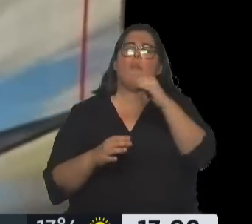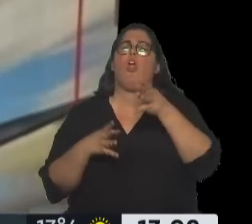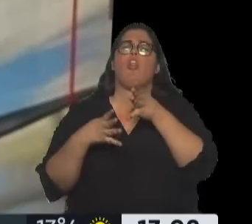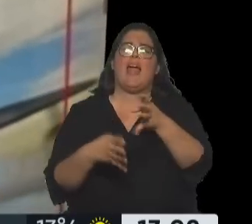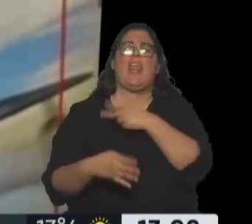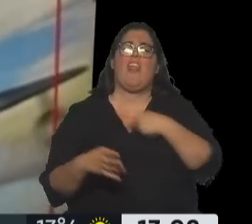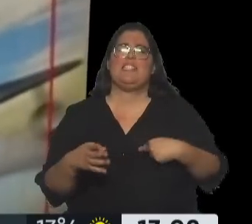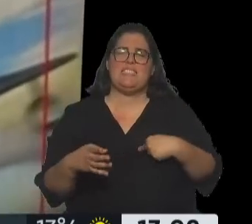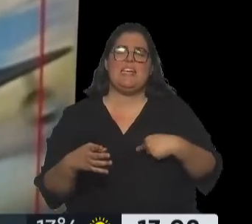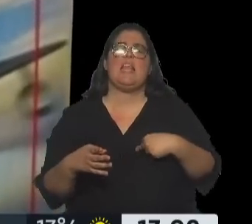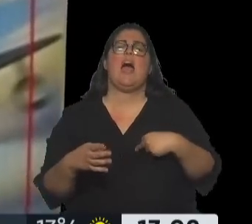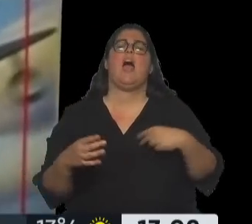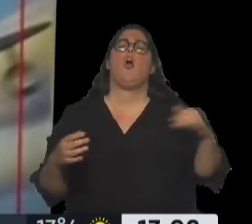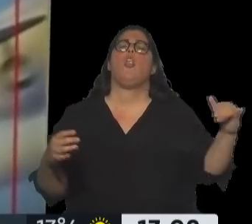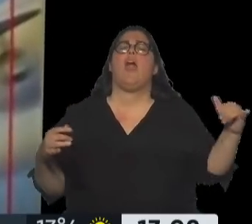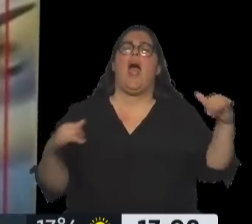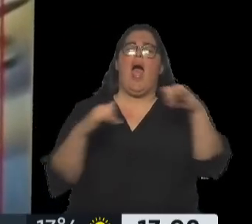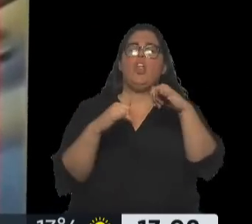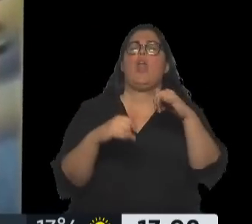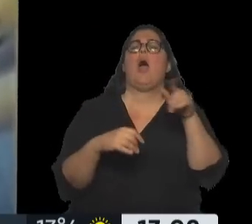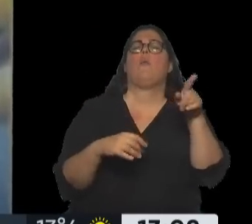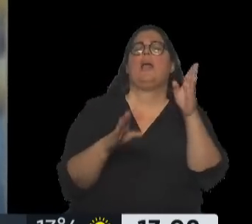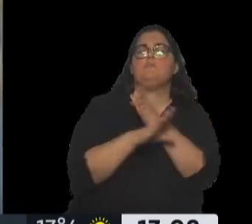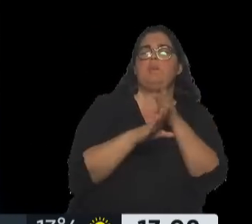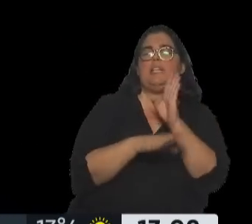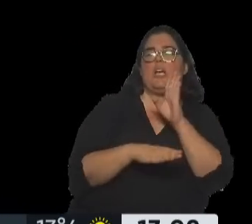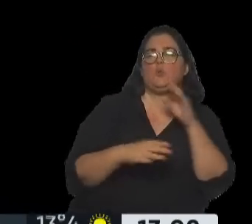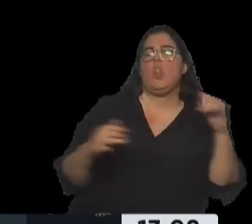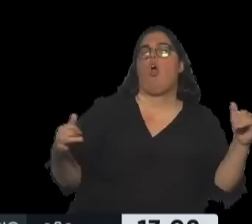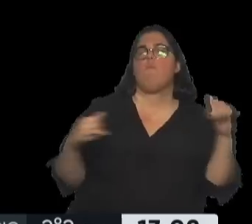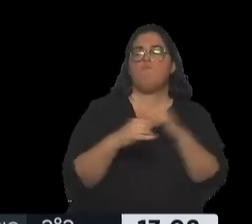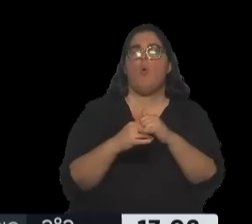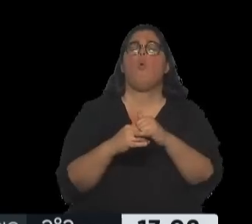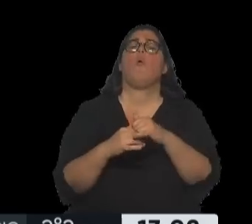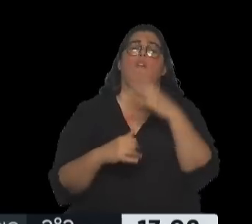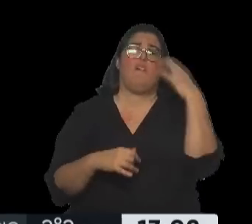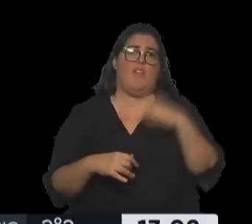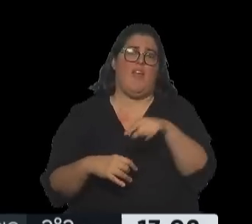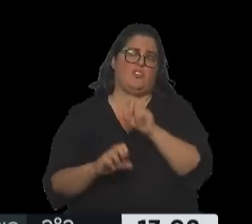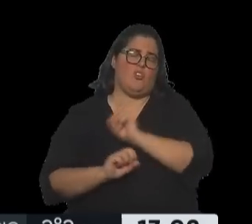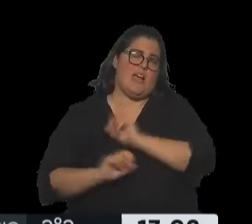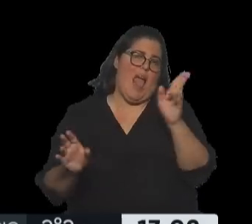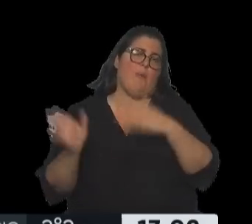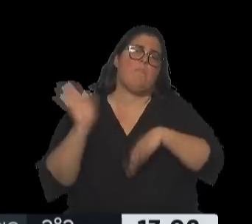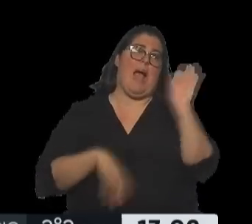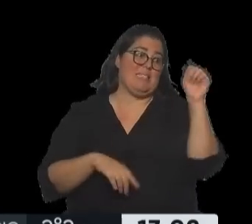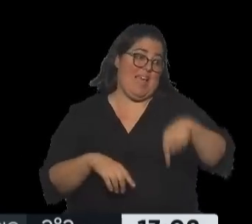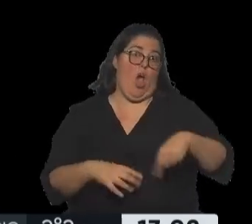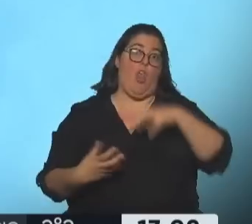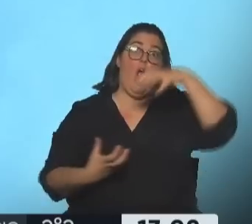una aeronave espía EP-3 de Estados Unidos fue en términos diplomáticos mucho más grave que el incidente